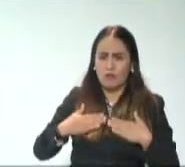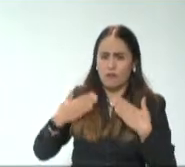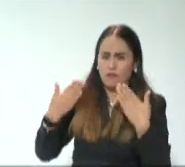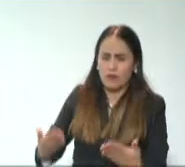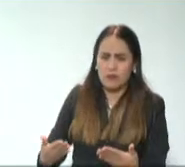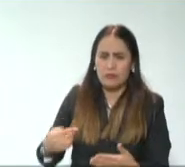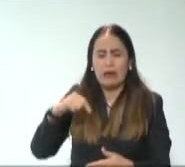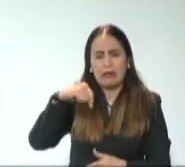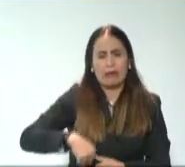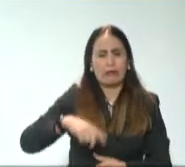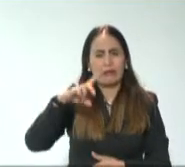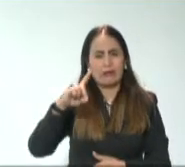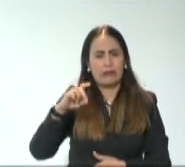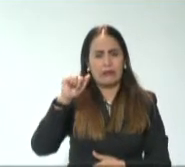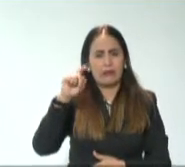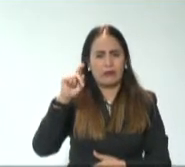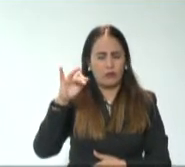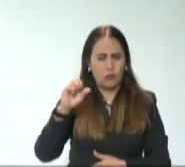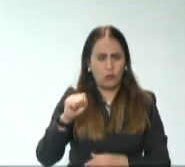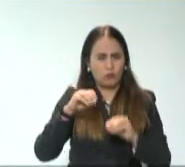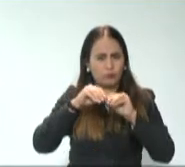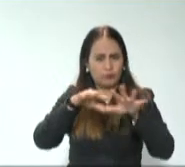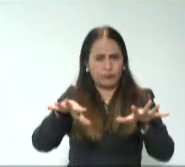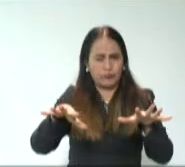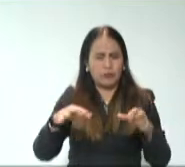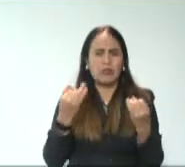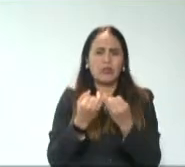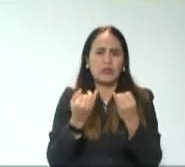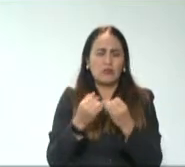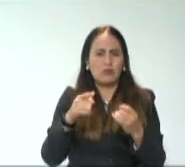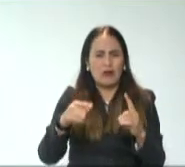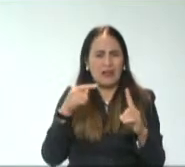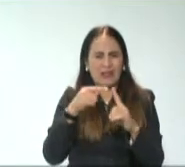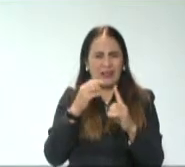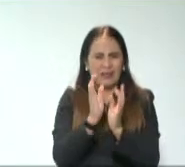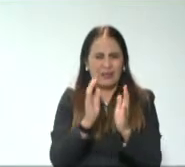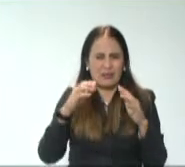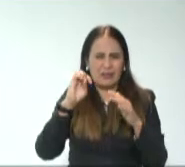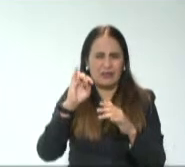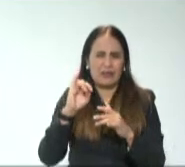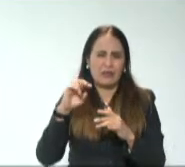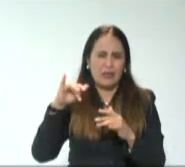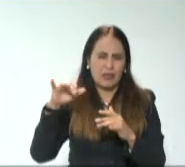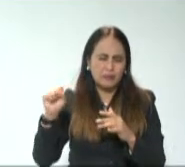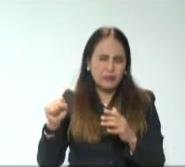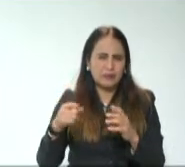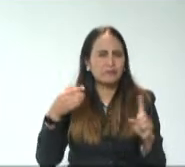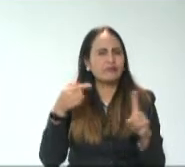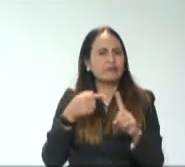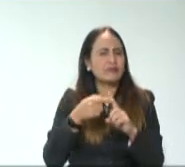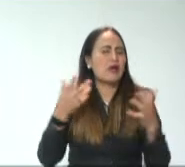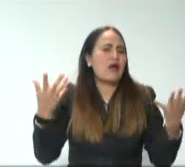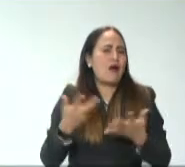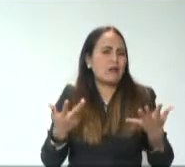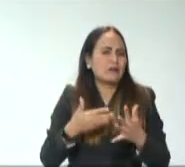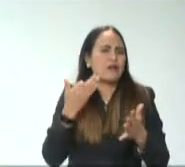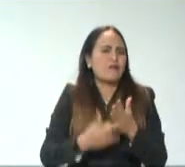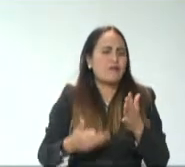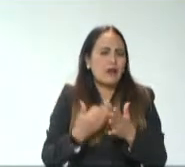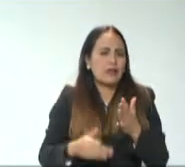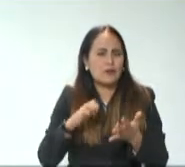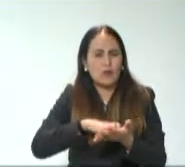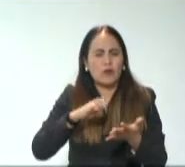están publicando y los retos del Instituto Mexicano del Seguro Social como el lo que ha llegado a ser este